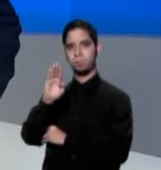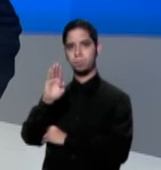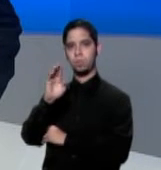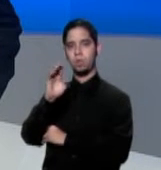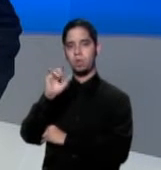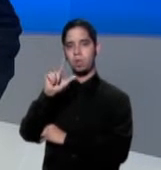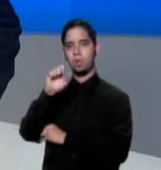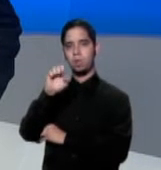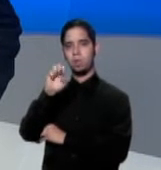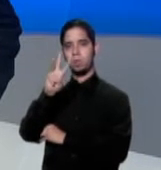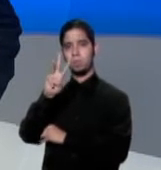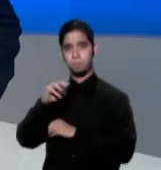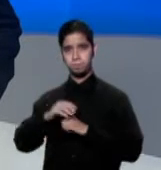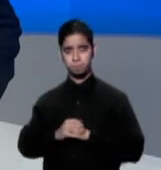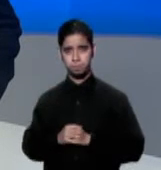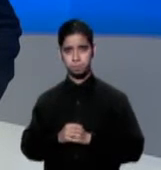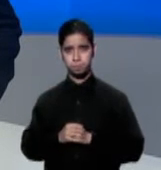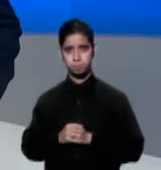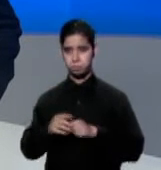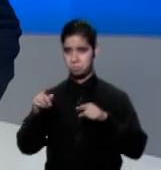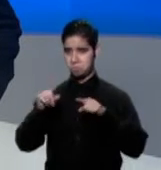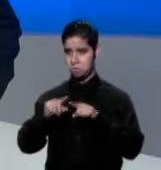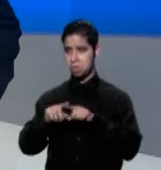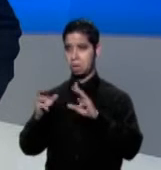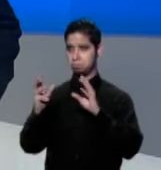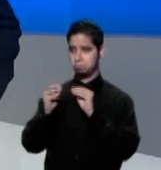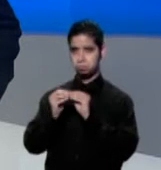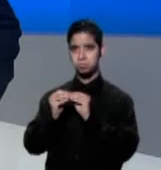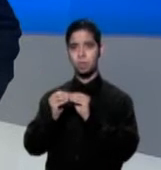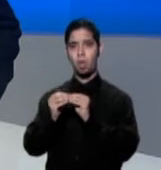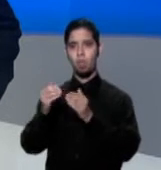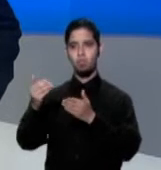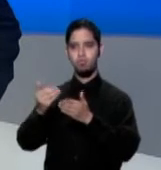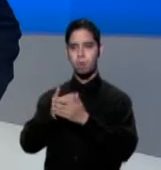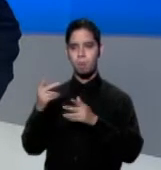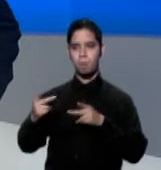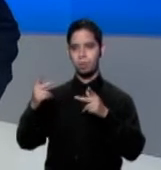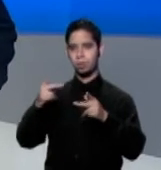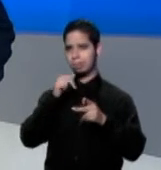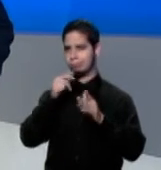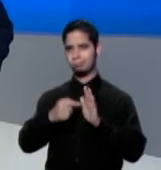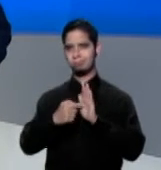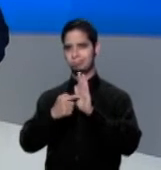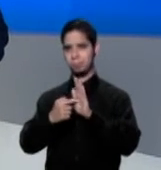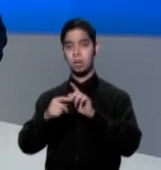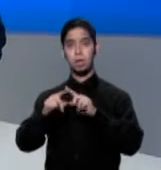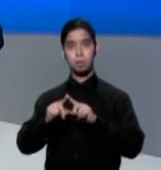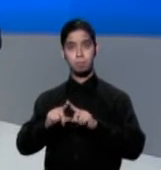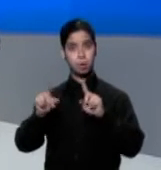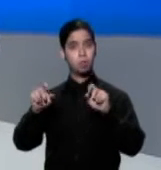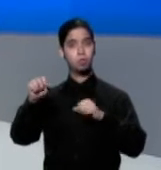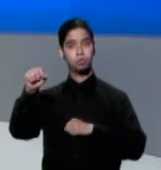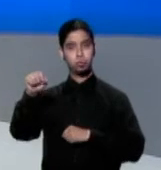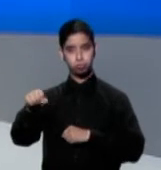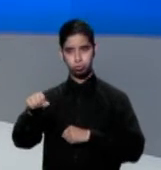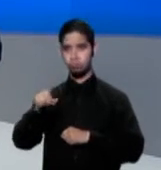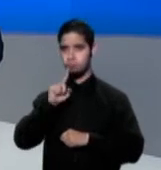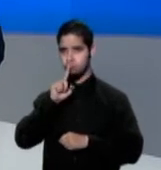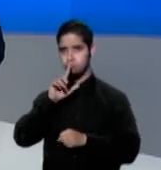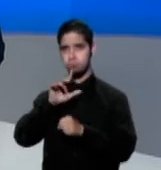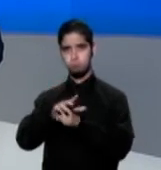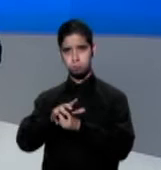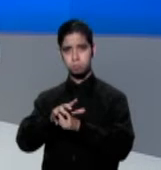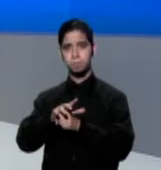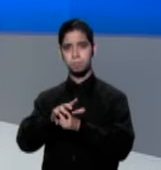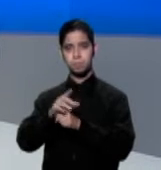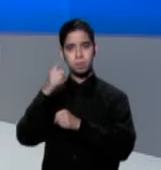breve encuentro no se presentaron nuevas propuestas para atajar la crisis fiscal del país, pero sí hubo el compromiso del secretario